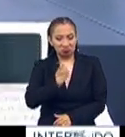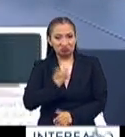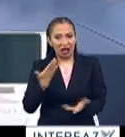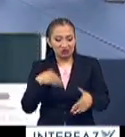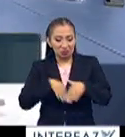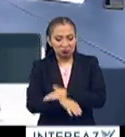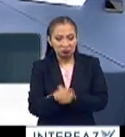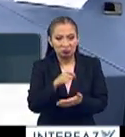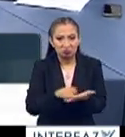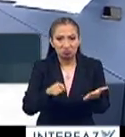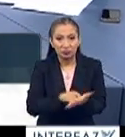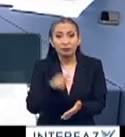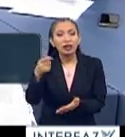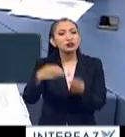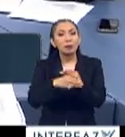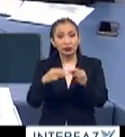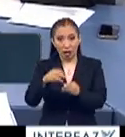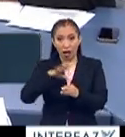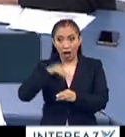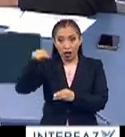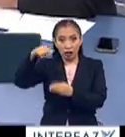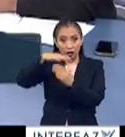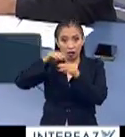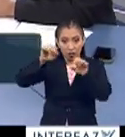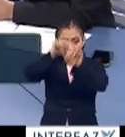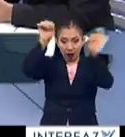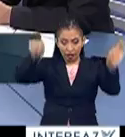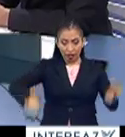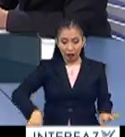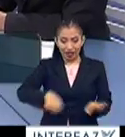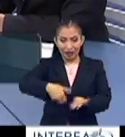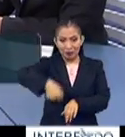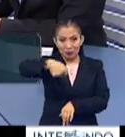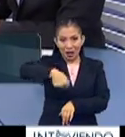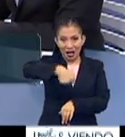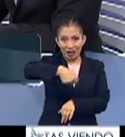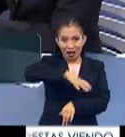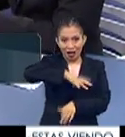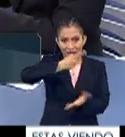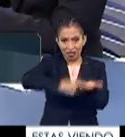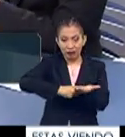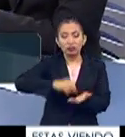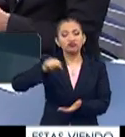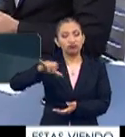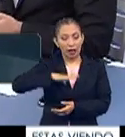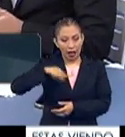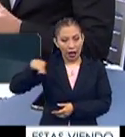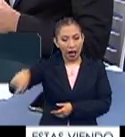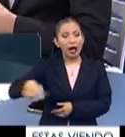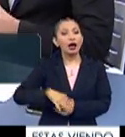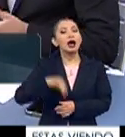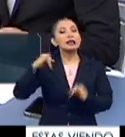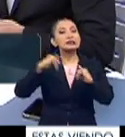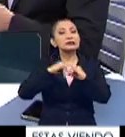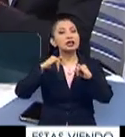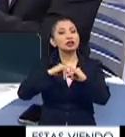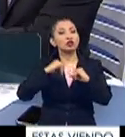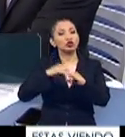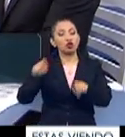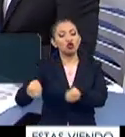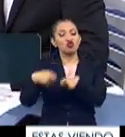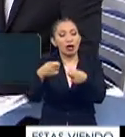injerencia. Todos estos materiales van a estar en ese maletín que nos estabas mostrando. En ese maletín. Ustedes como Instituto Electoral